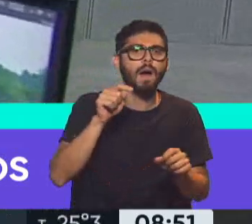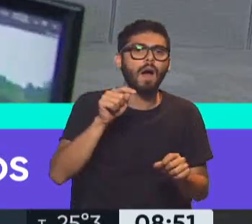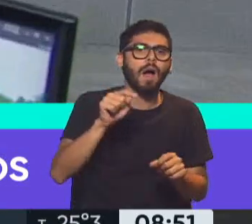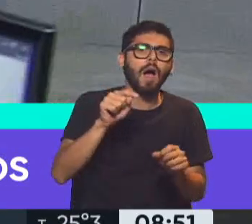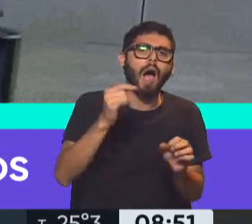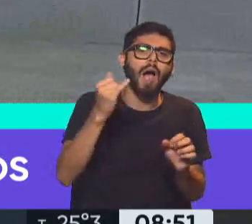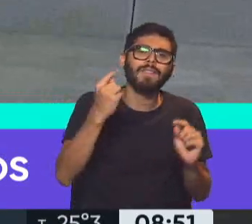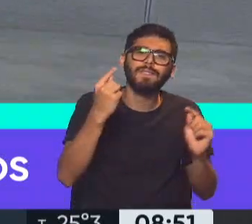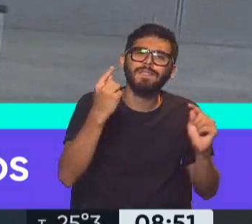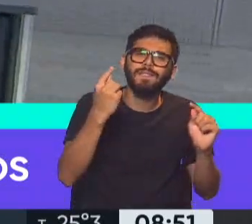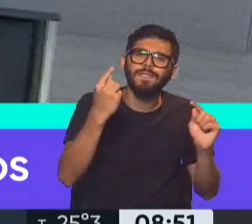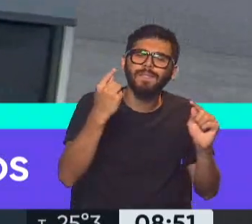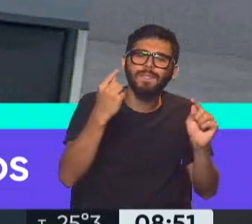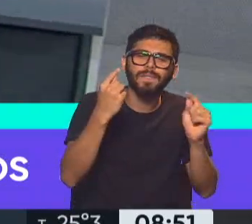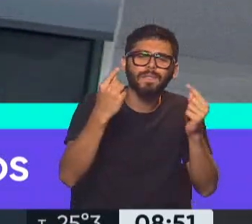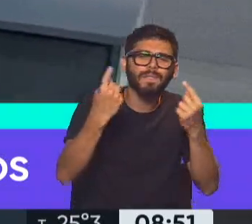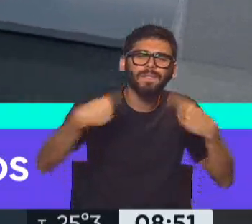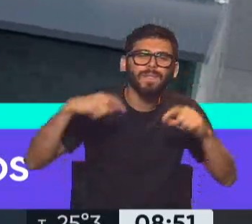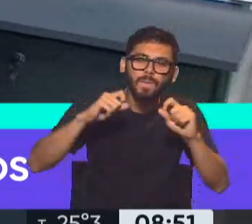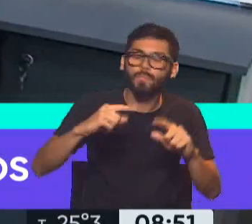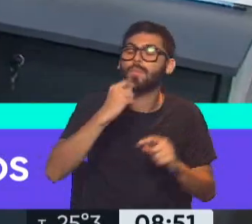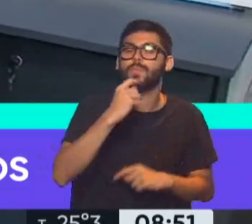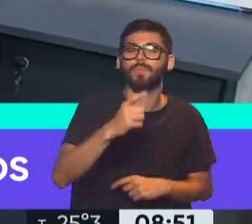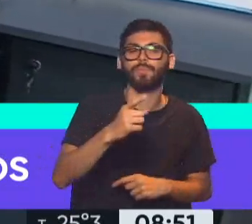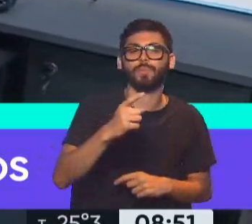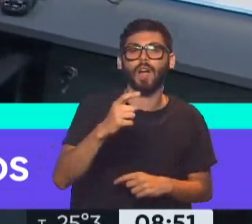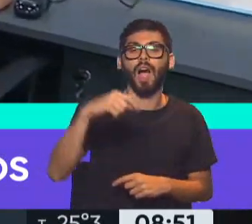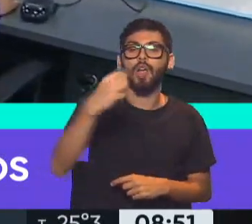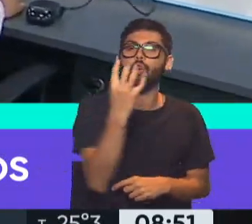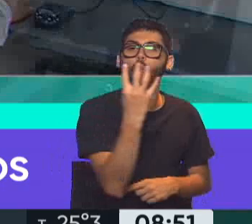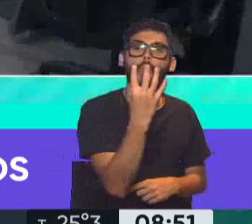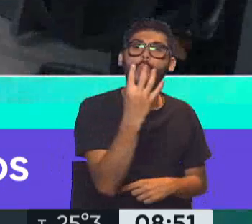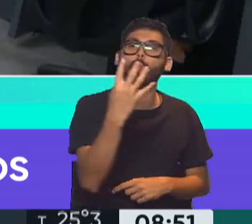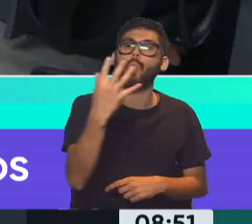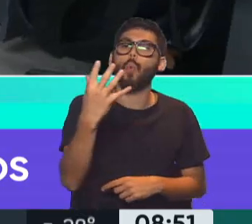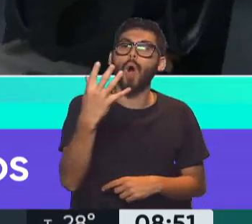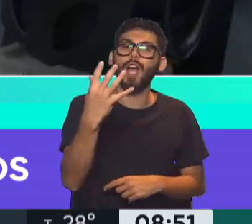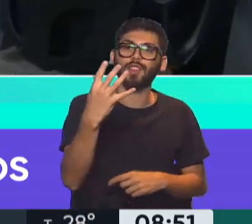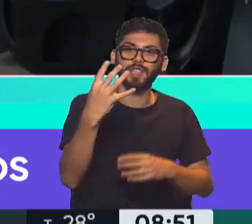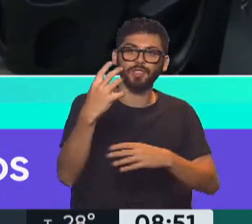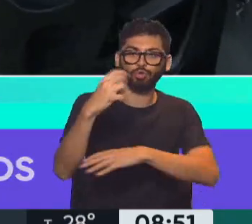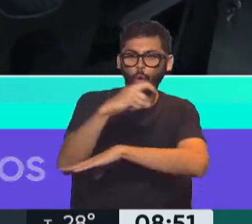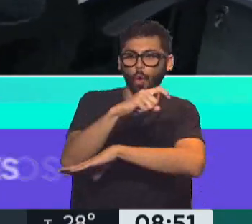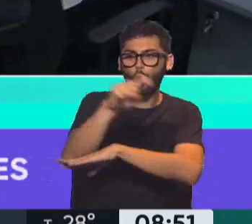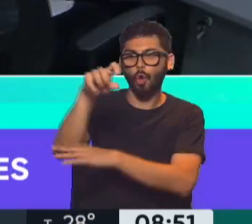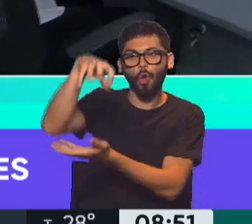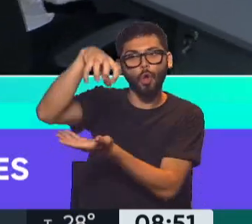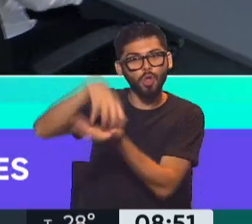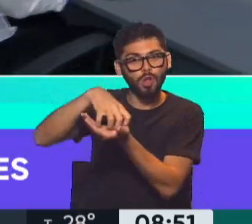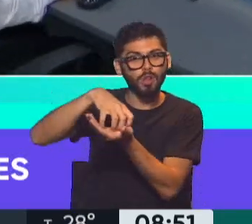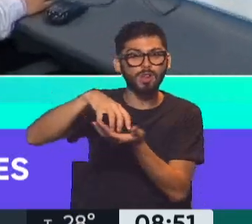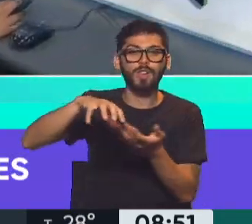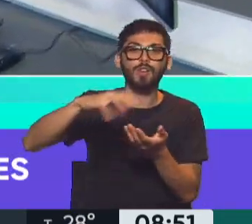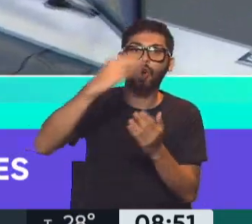por ejemplo hay 45 tótem colocados en todas las estaciones del ramal constitución la